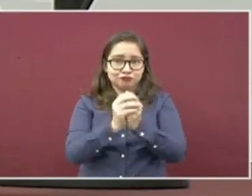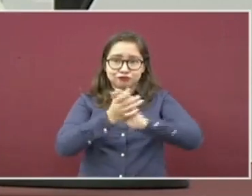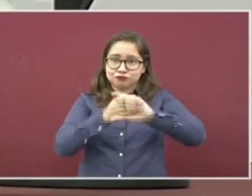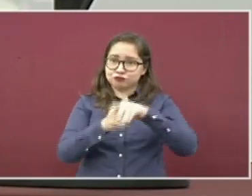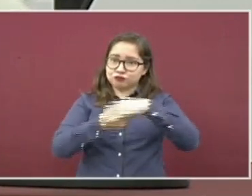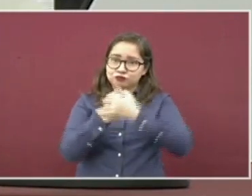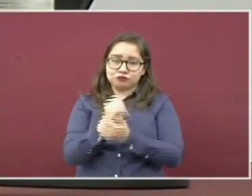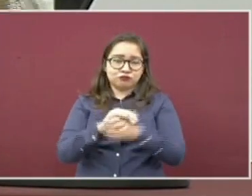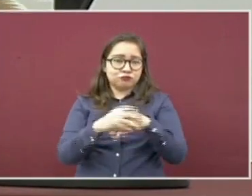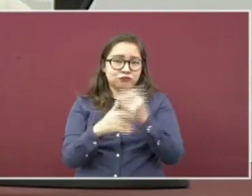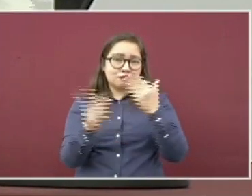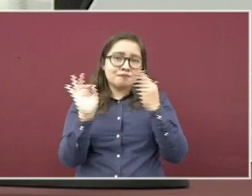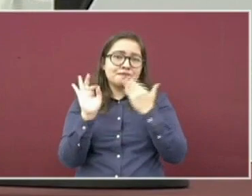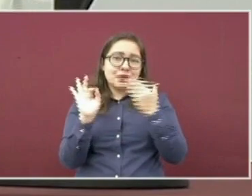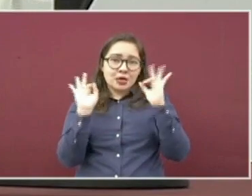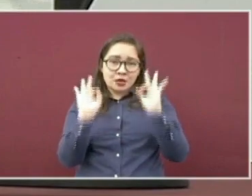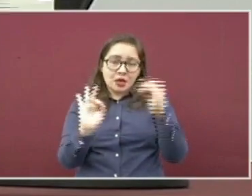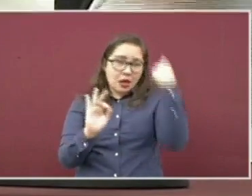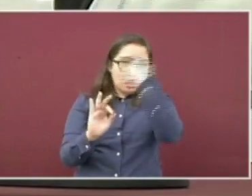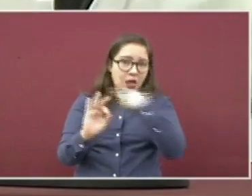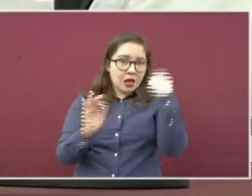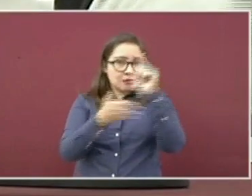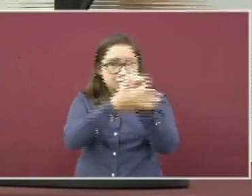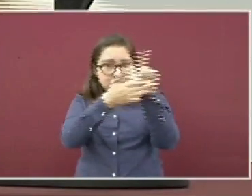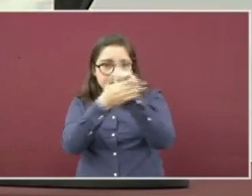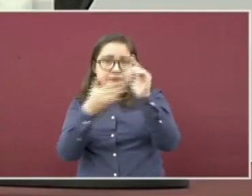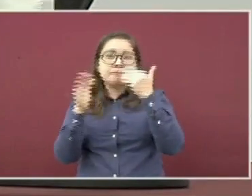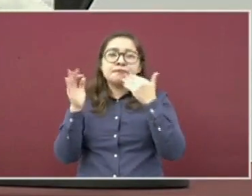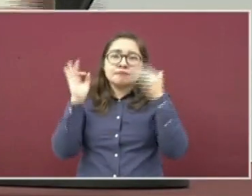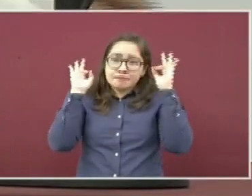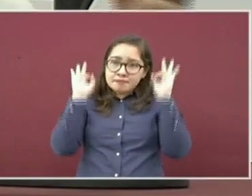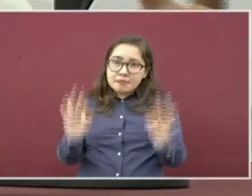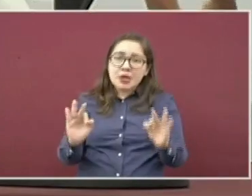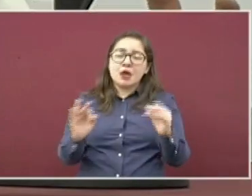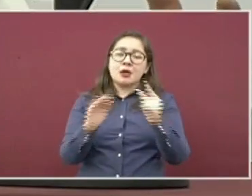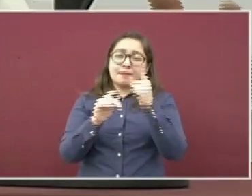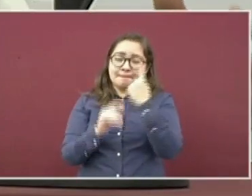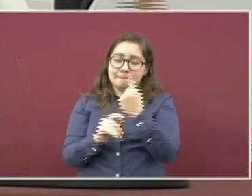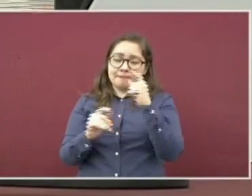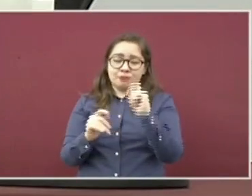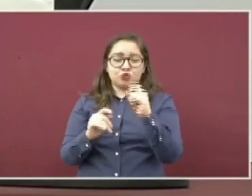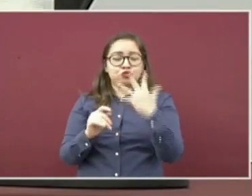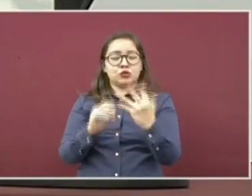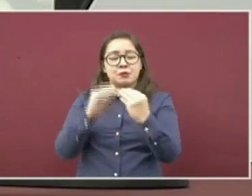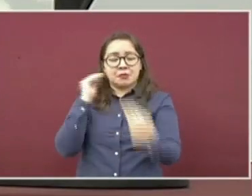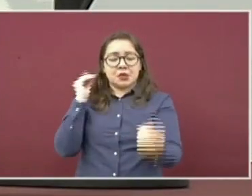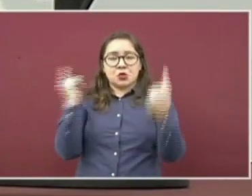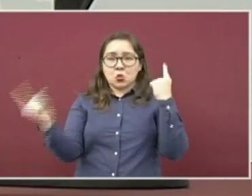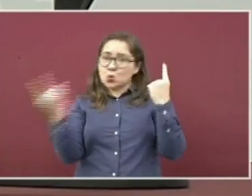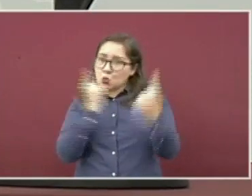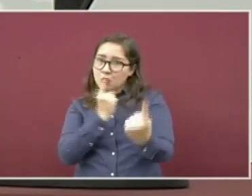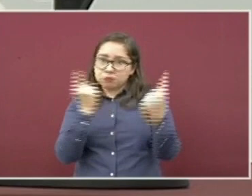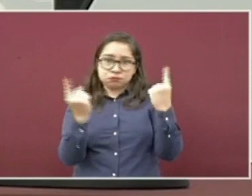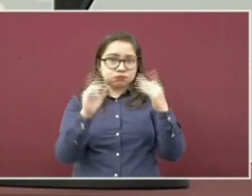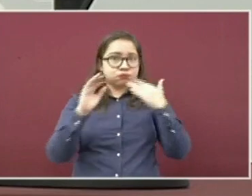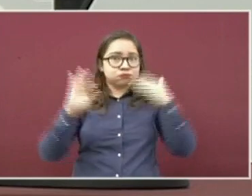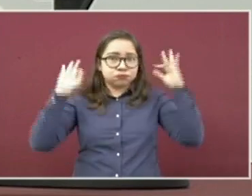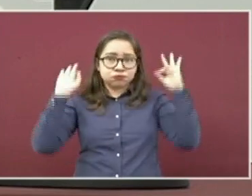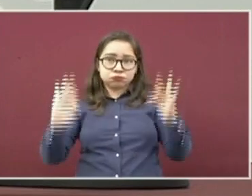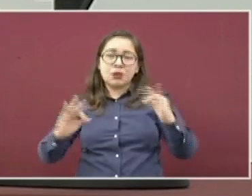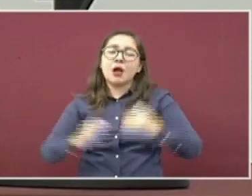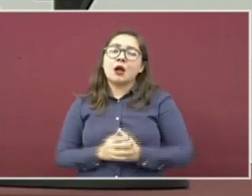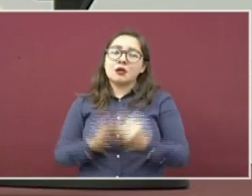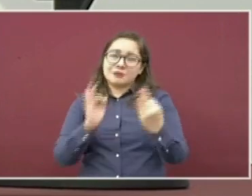las manos, la cara, guardando la sana distancia en sitios o espacios públicos, haciendo el uso correcto